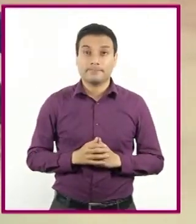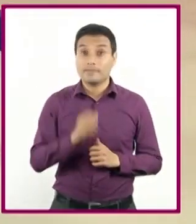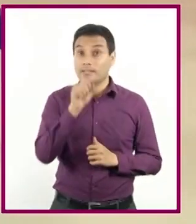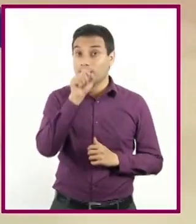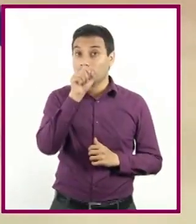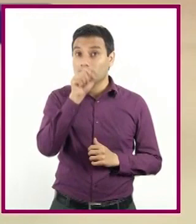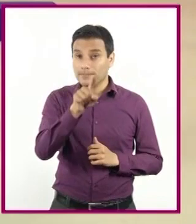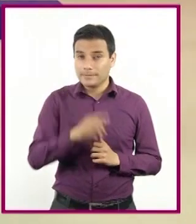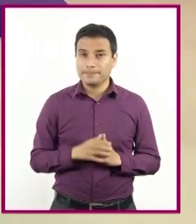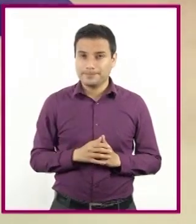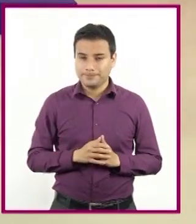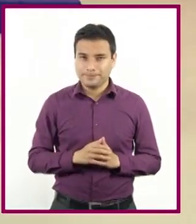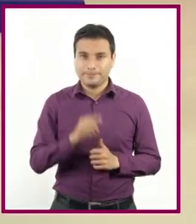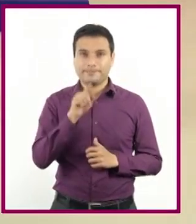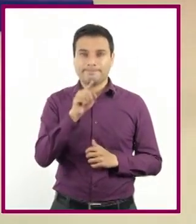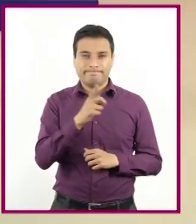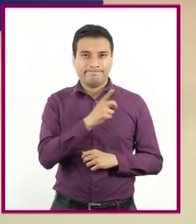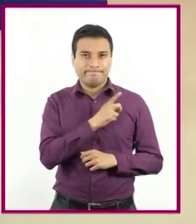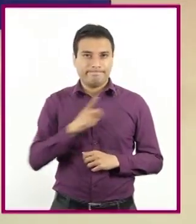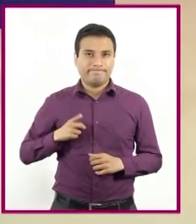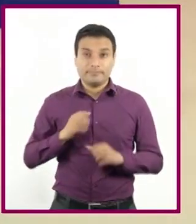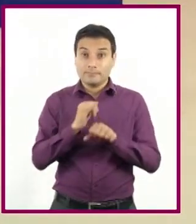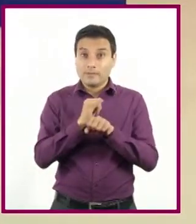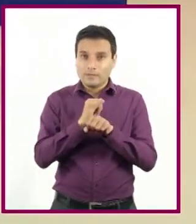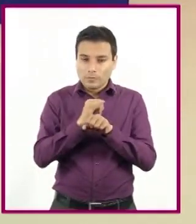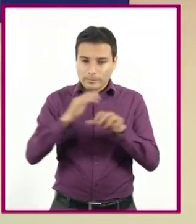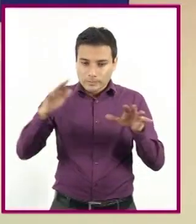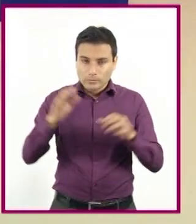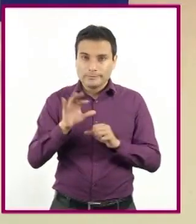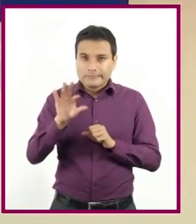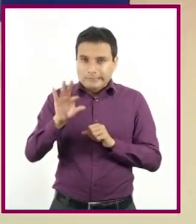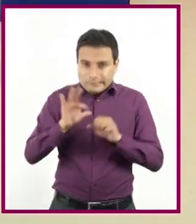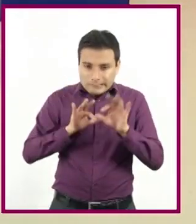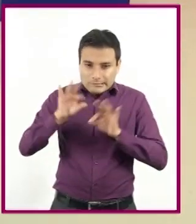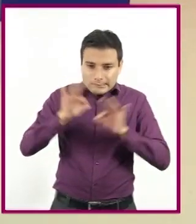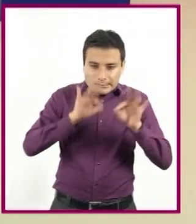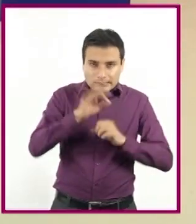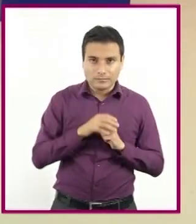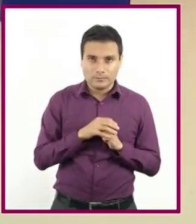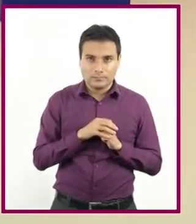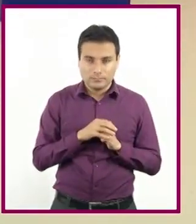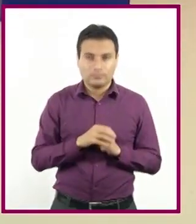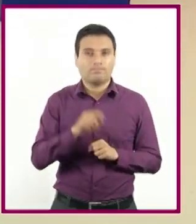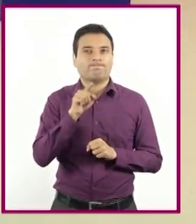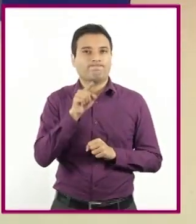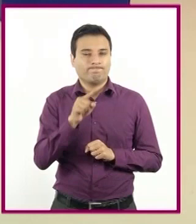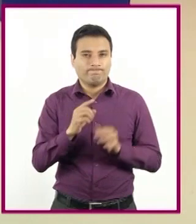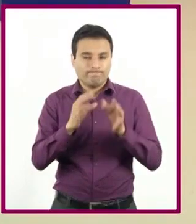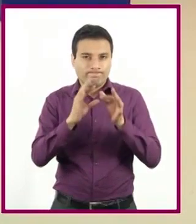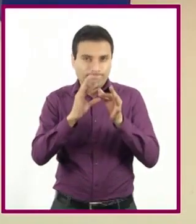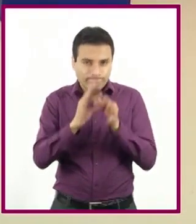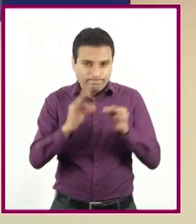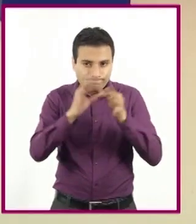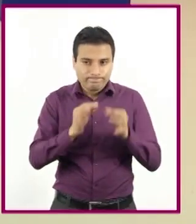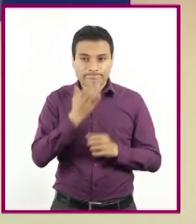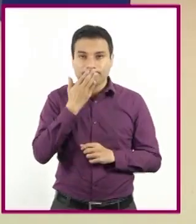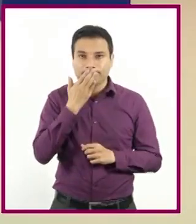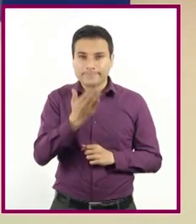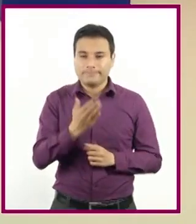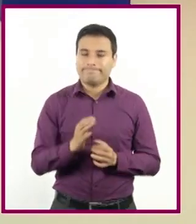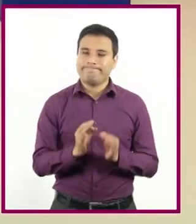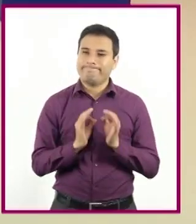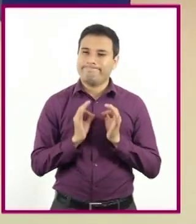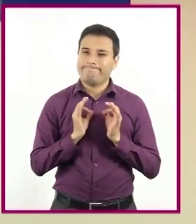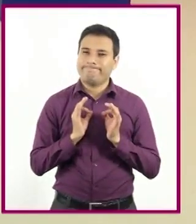Además, debemos discriminar la información para hacer una buena selección de lo que se